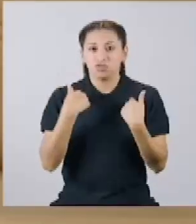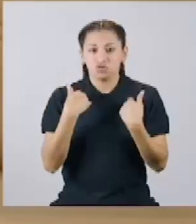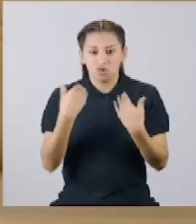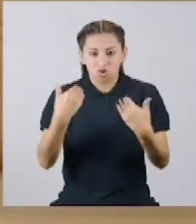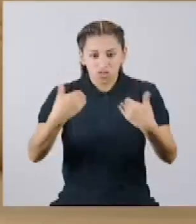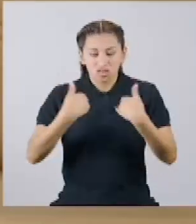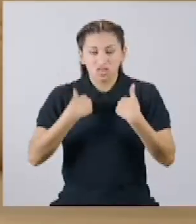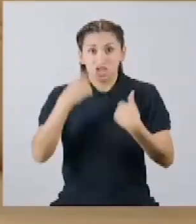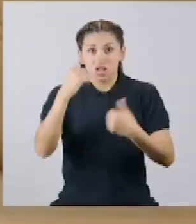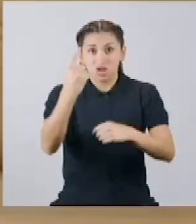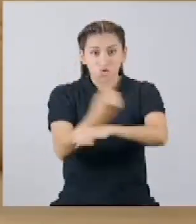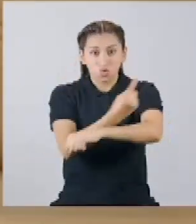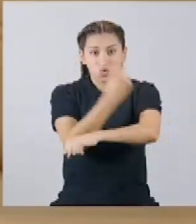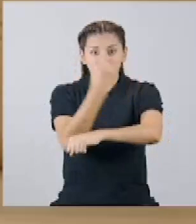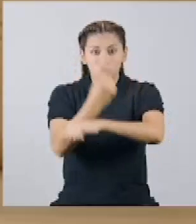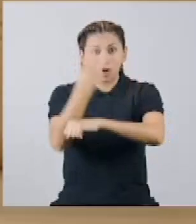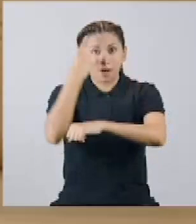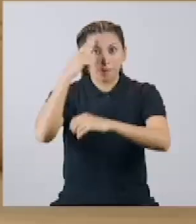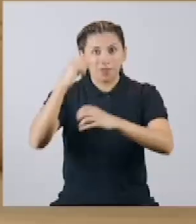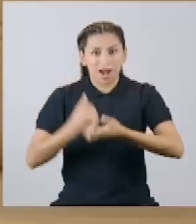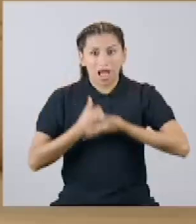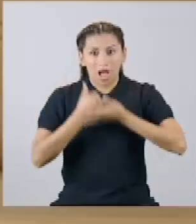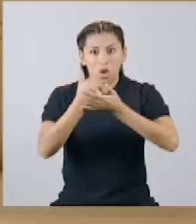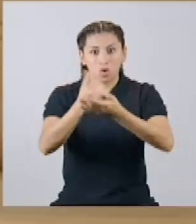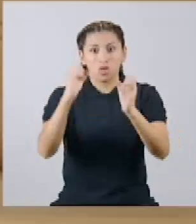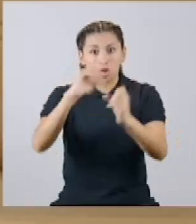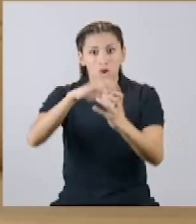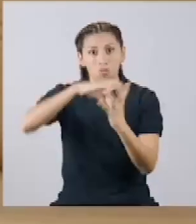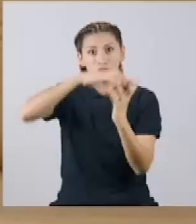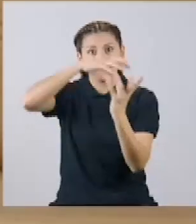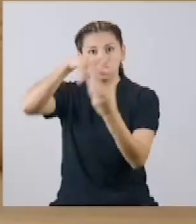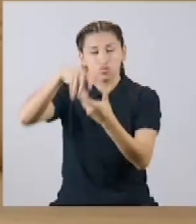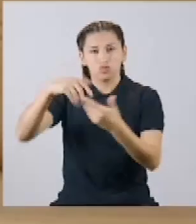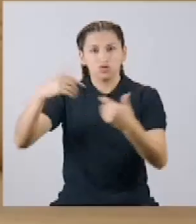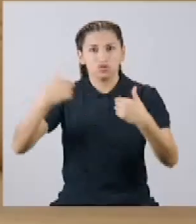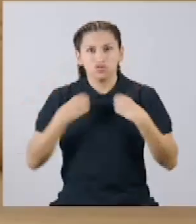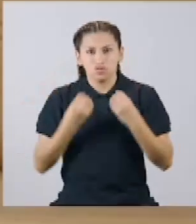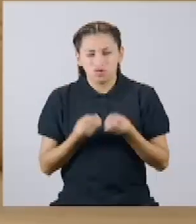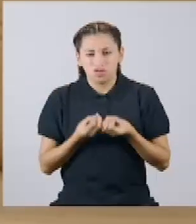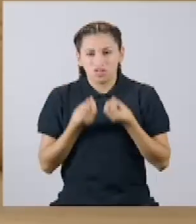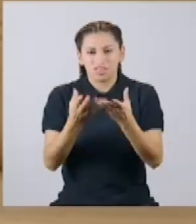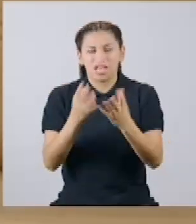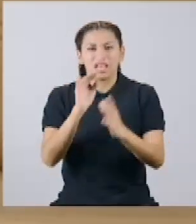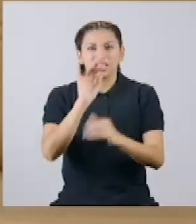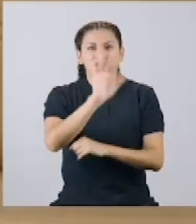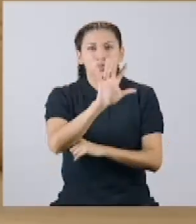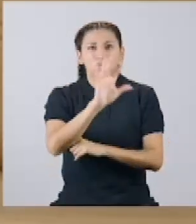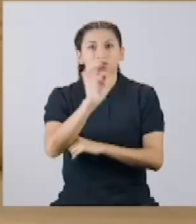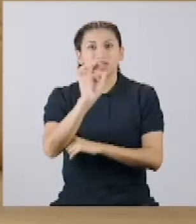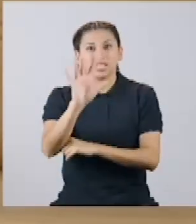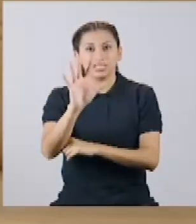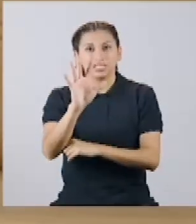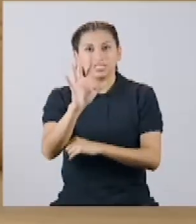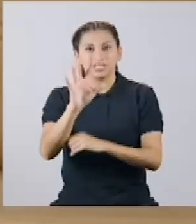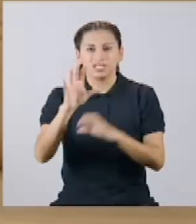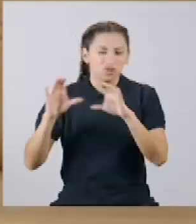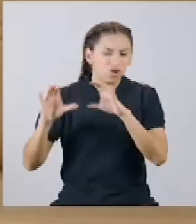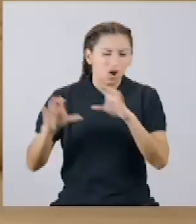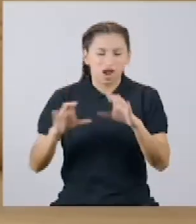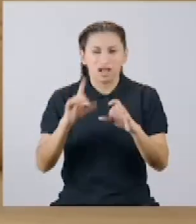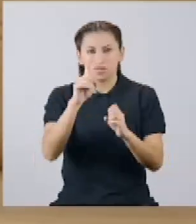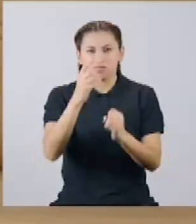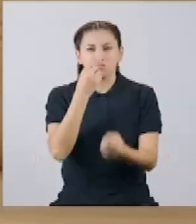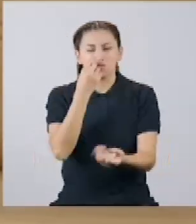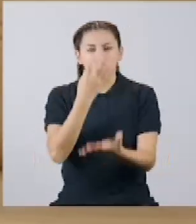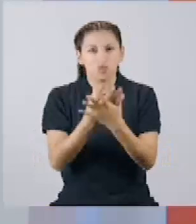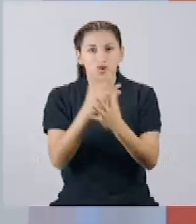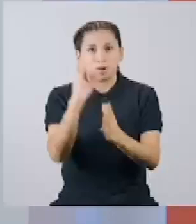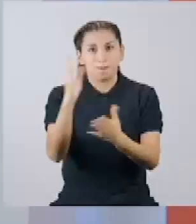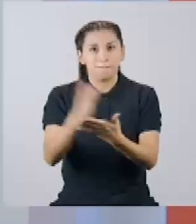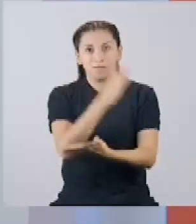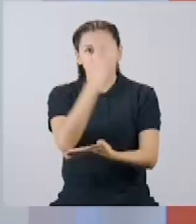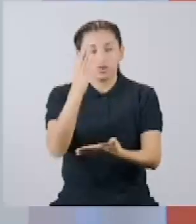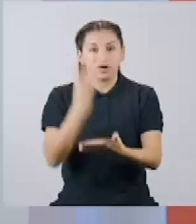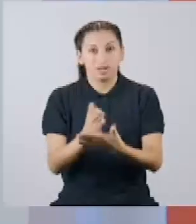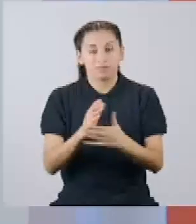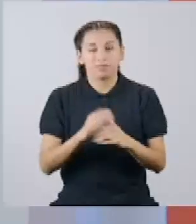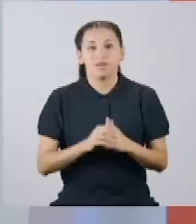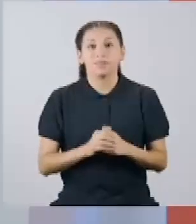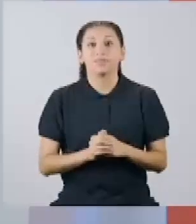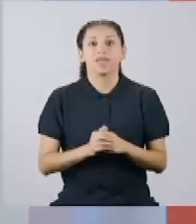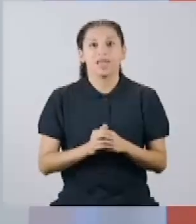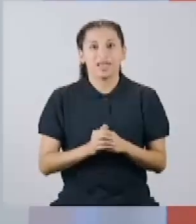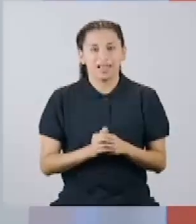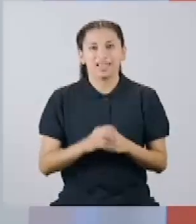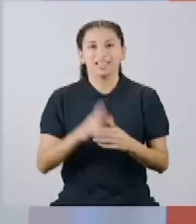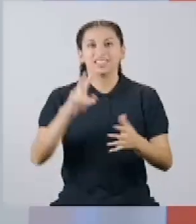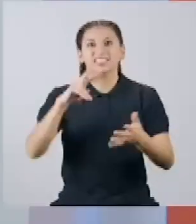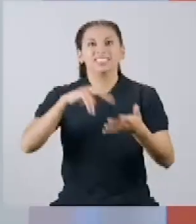1 hora para salvar al mundo, dedicaría 55 minutos a definir bien el problema. ¿Eso quiere decir